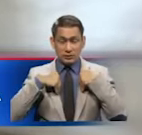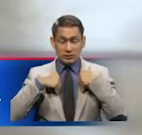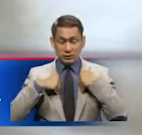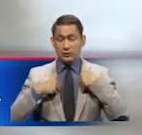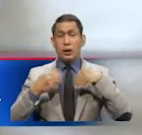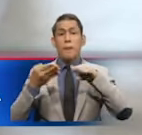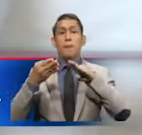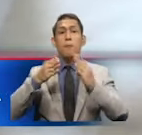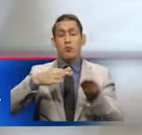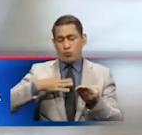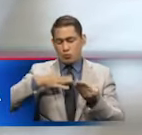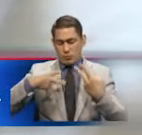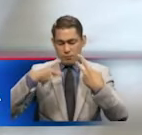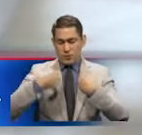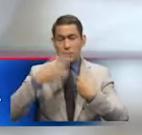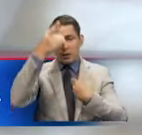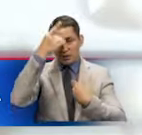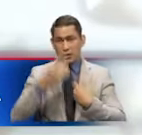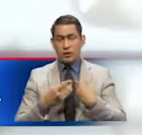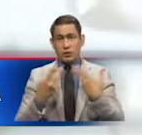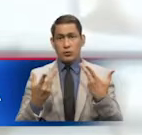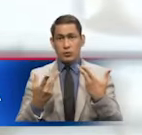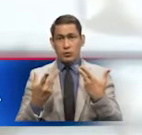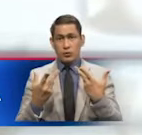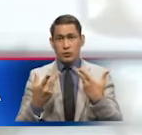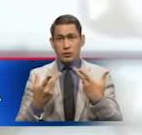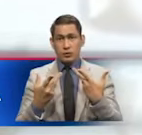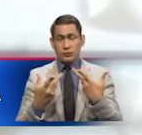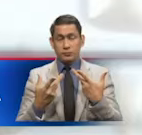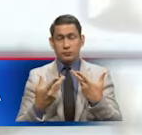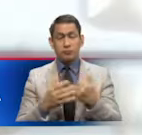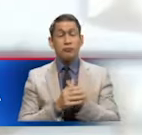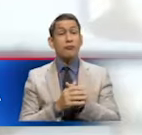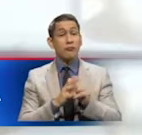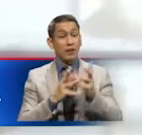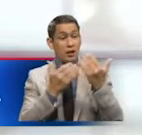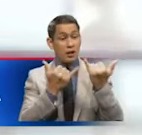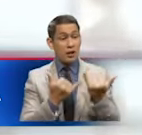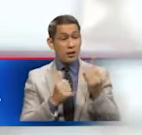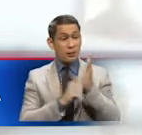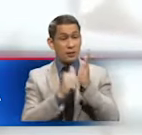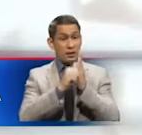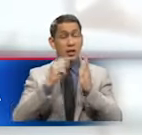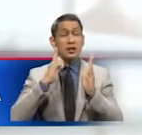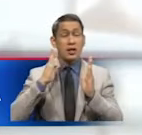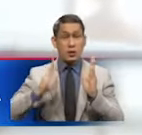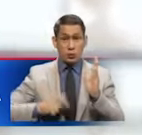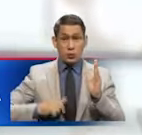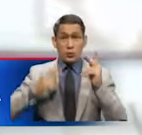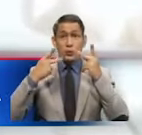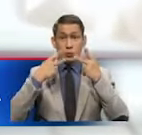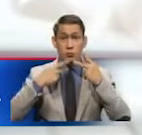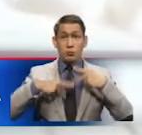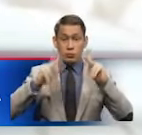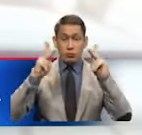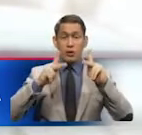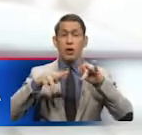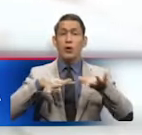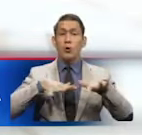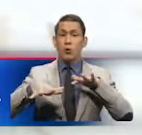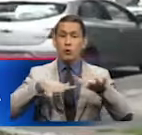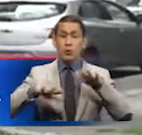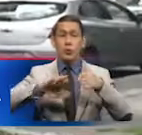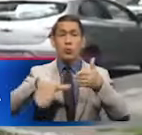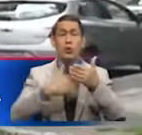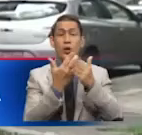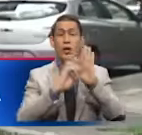días ya el reglamento para la aplicación de la eutanasia en el sistema de salud pública a nivel nacional. Esto en